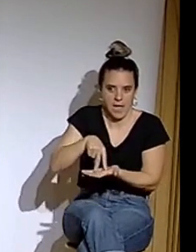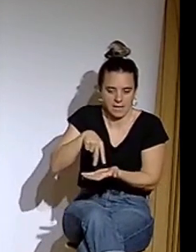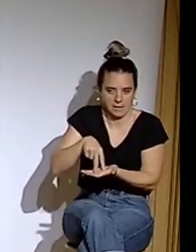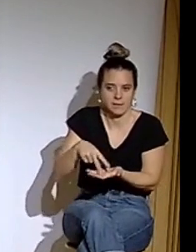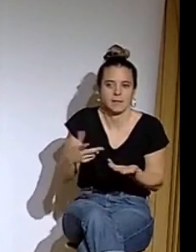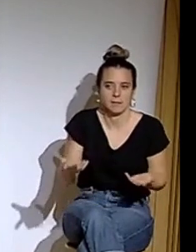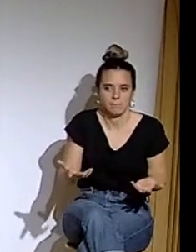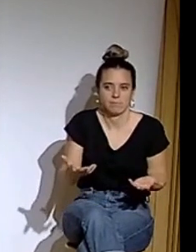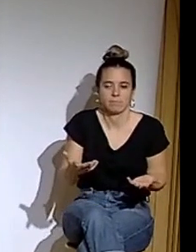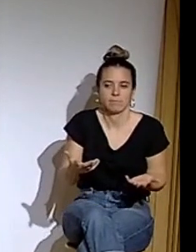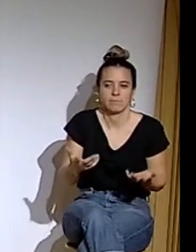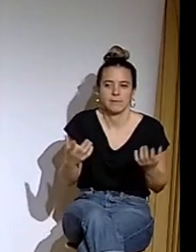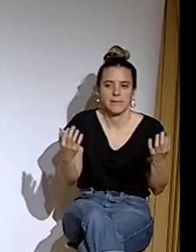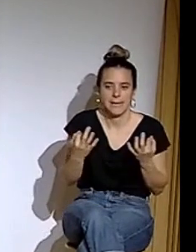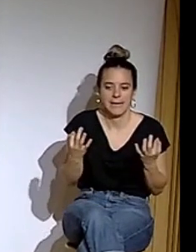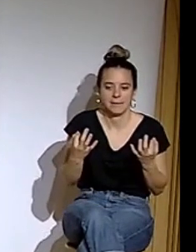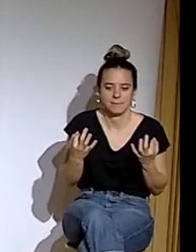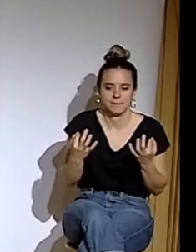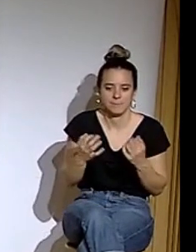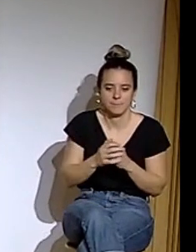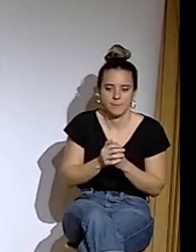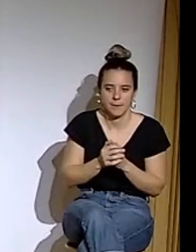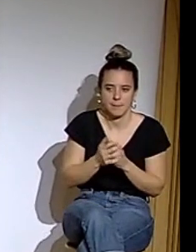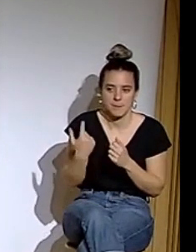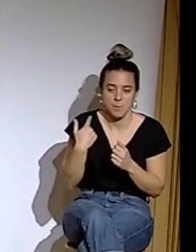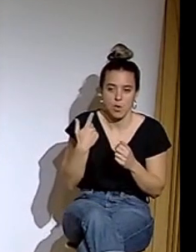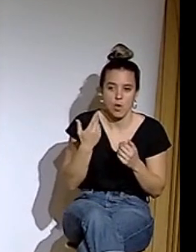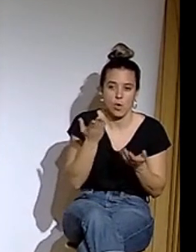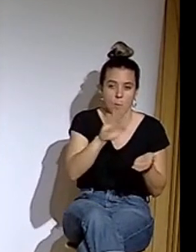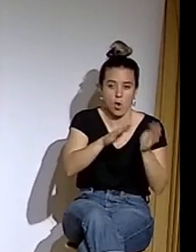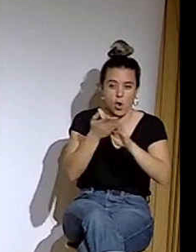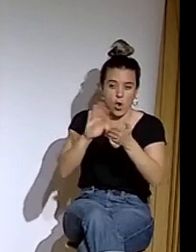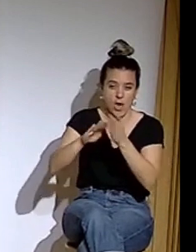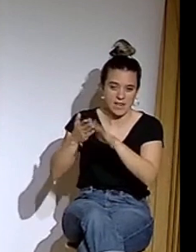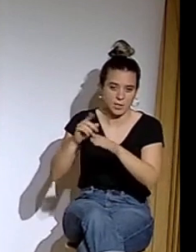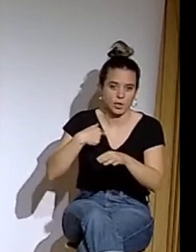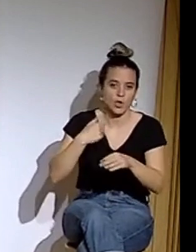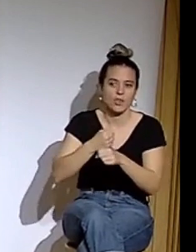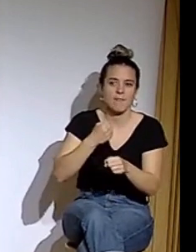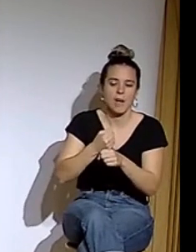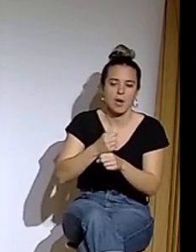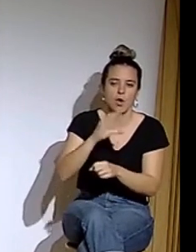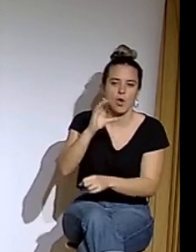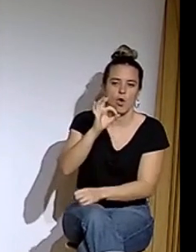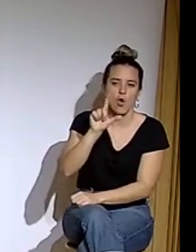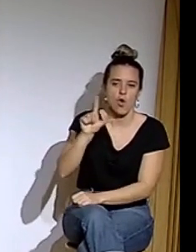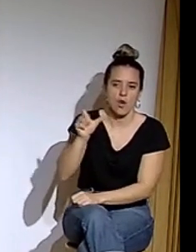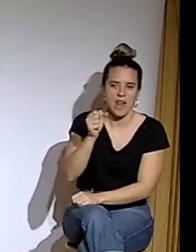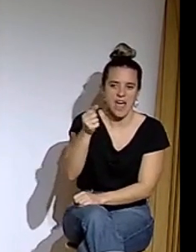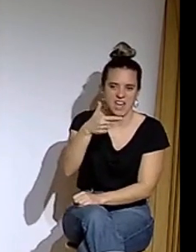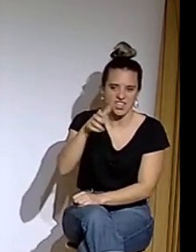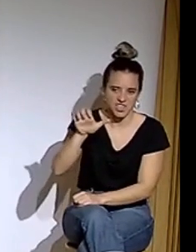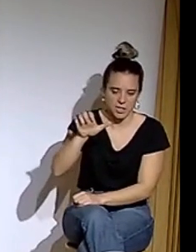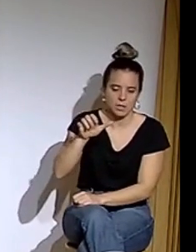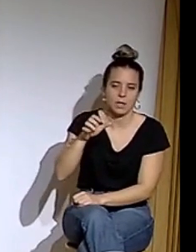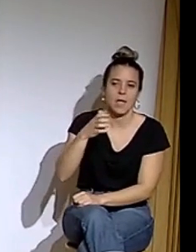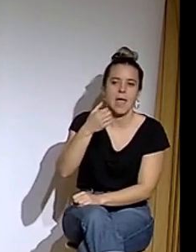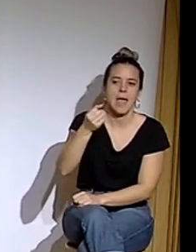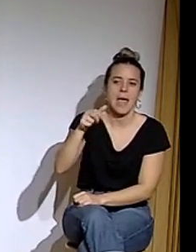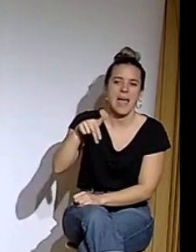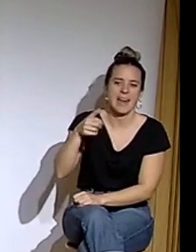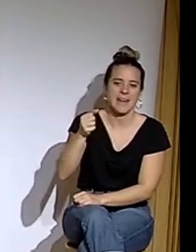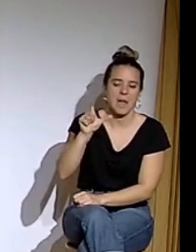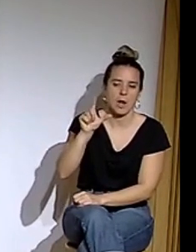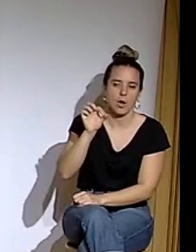encaja muy bien con el collage que se expone yo trabajo collage con las analógico